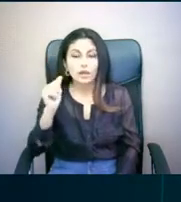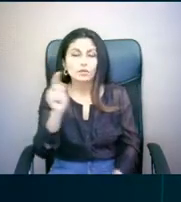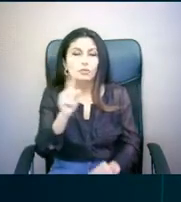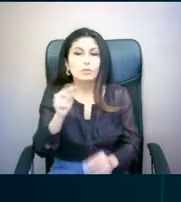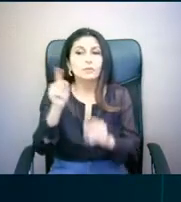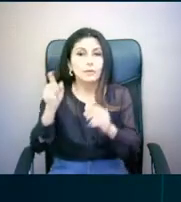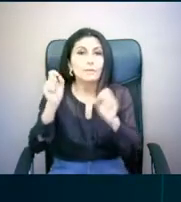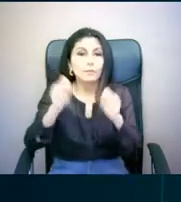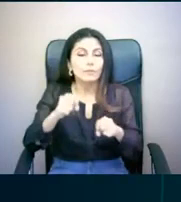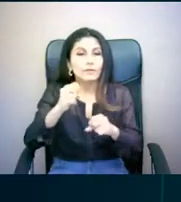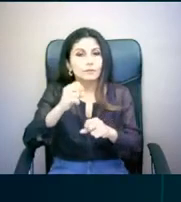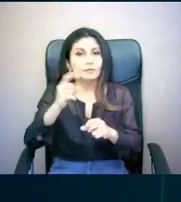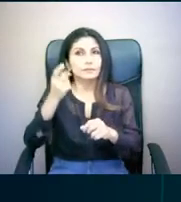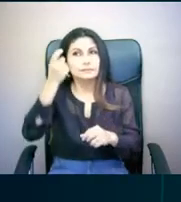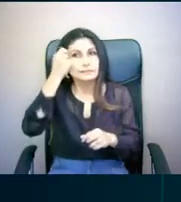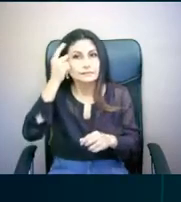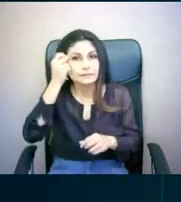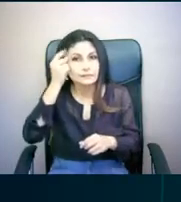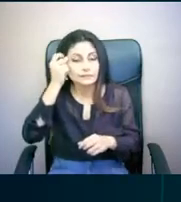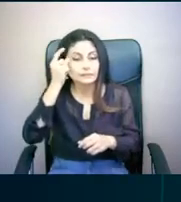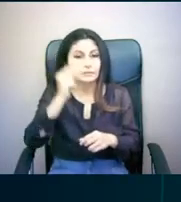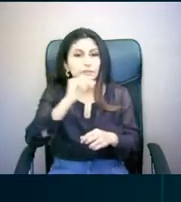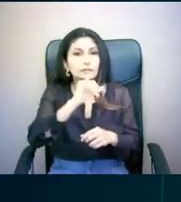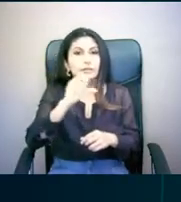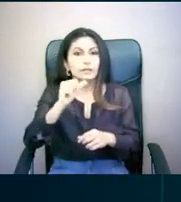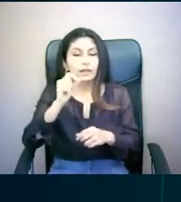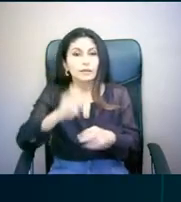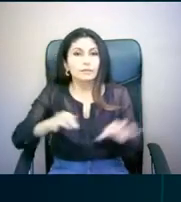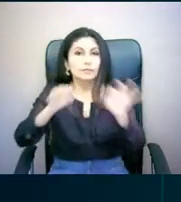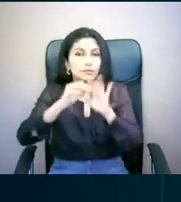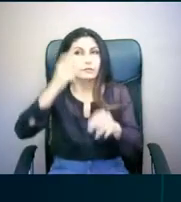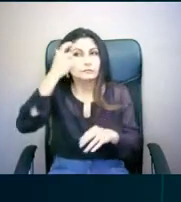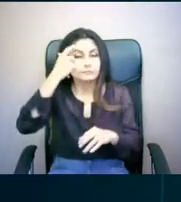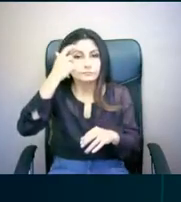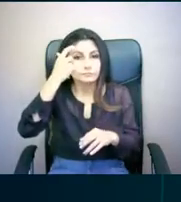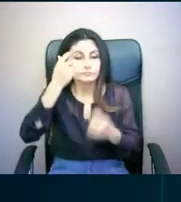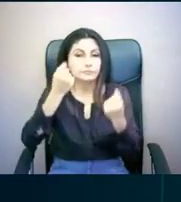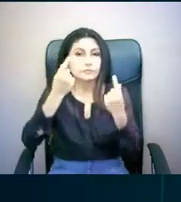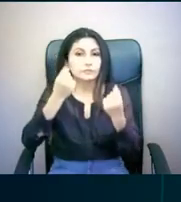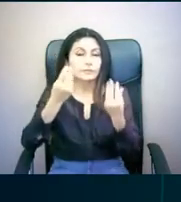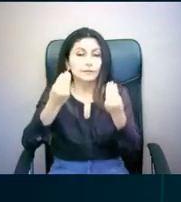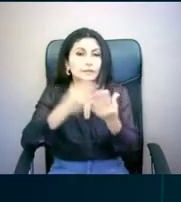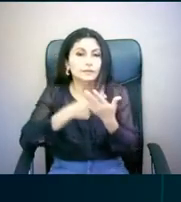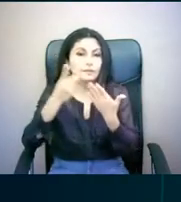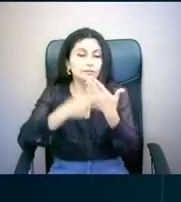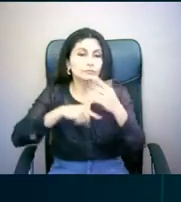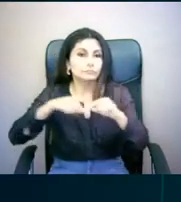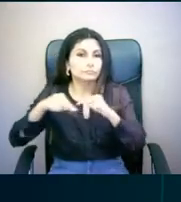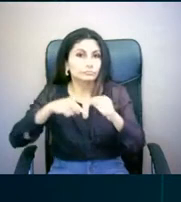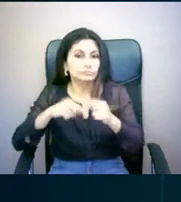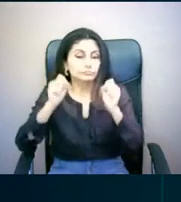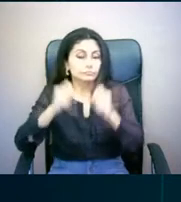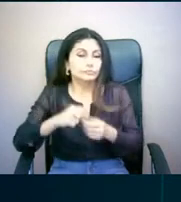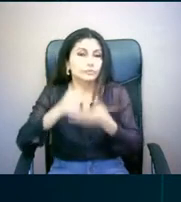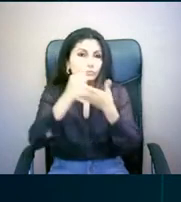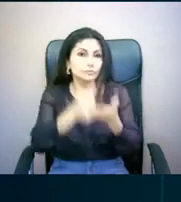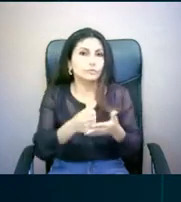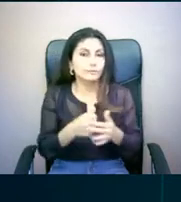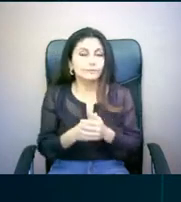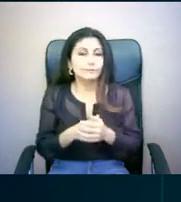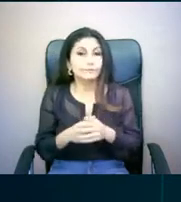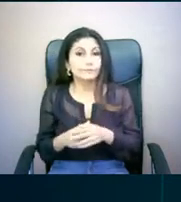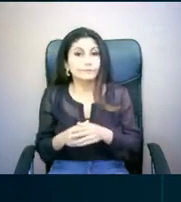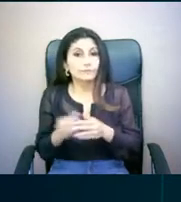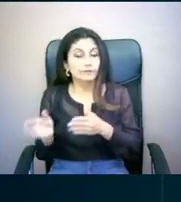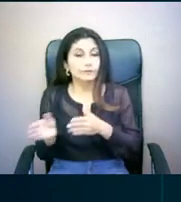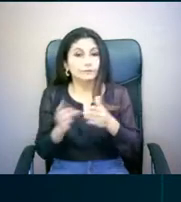qué beneficio le puede prestar toda la inteligencia artificial, el marco de la inteligencia artificial a la gestión de proyectos. Este datico que tenemos ahí a la derecha,